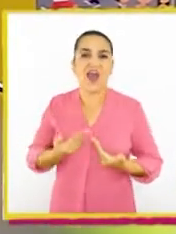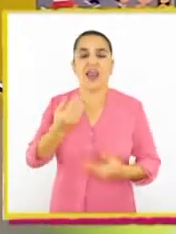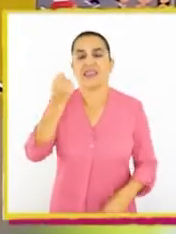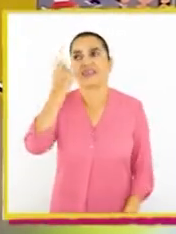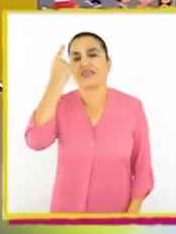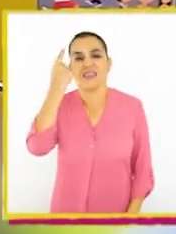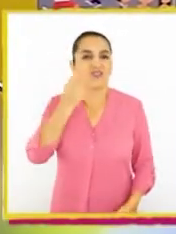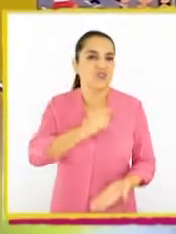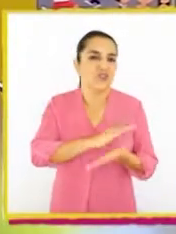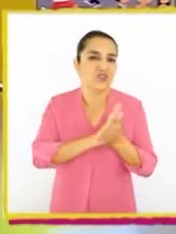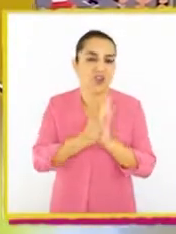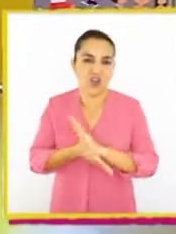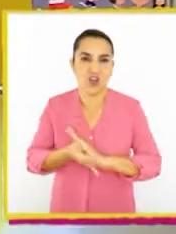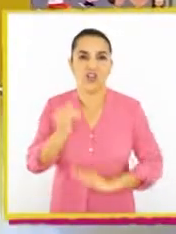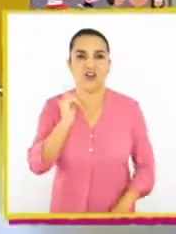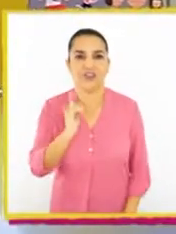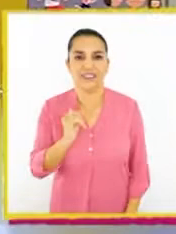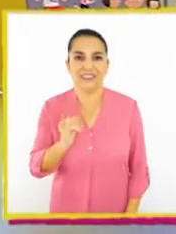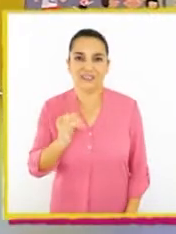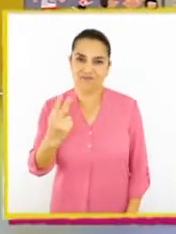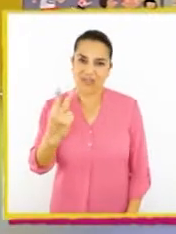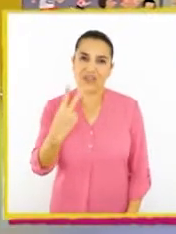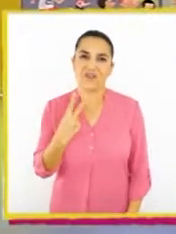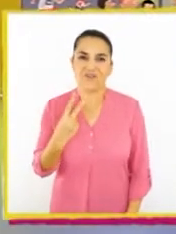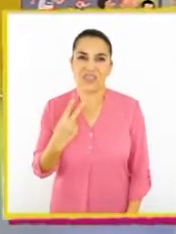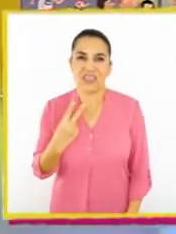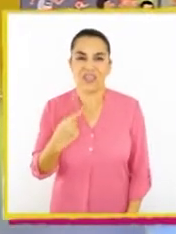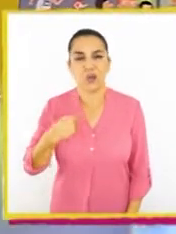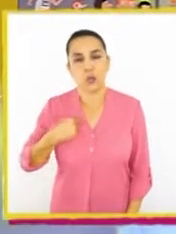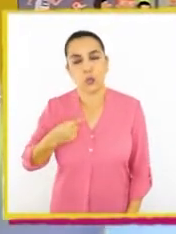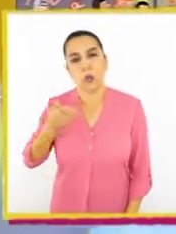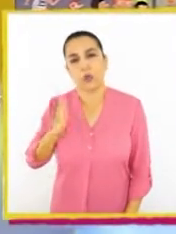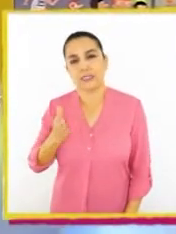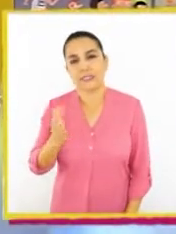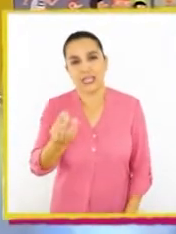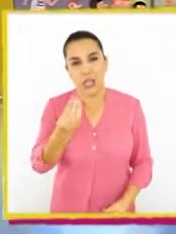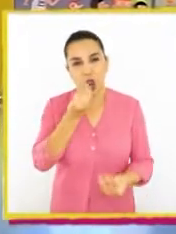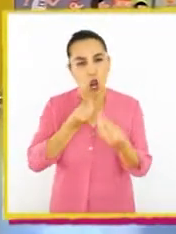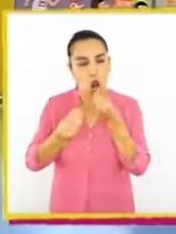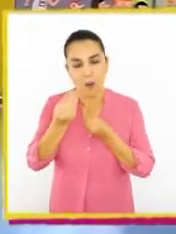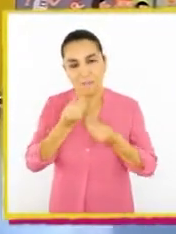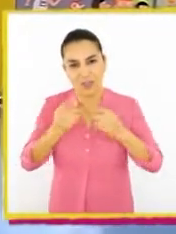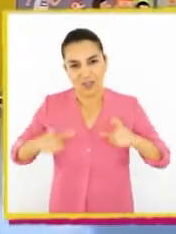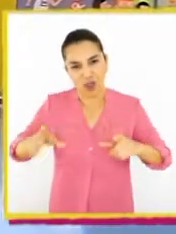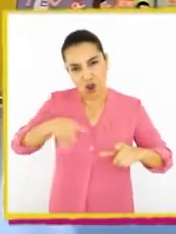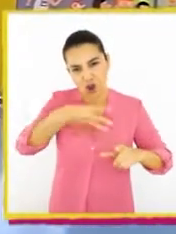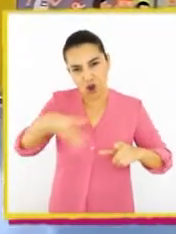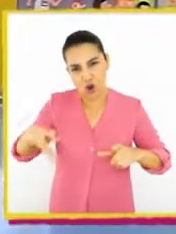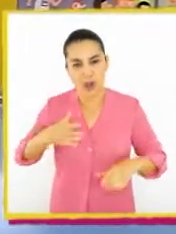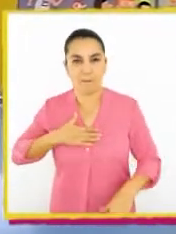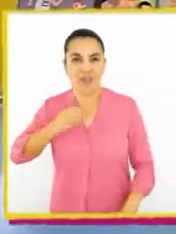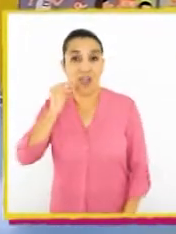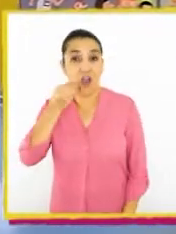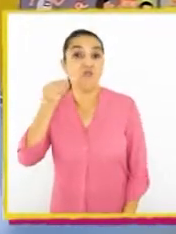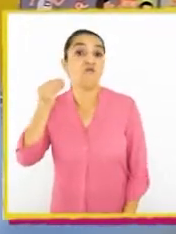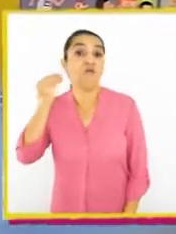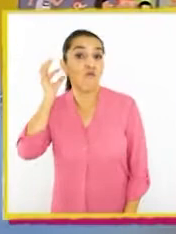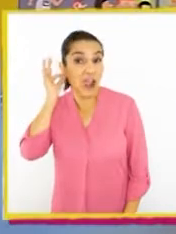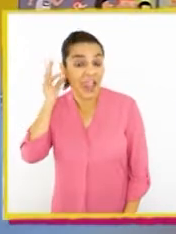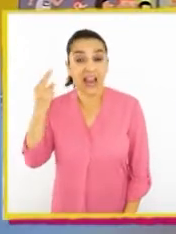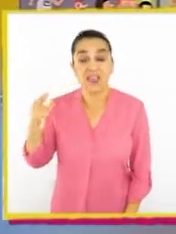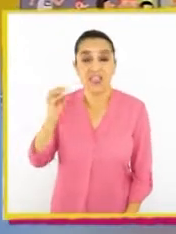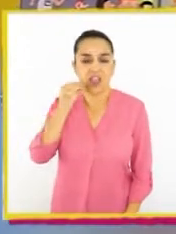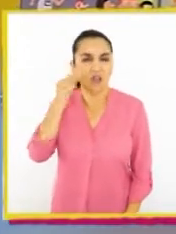ahora entiendo todo, ¿sí? Y me pillaron. Yo sigo comiendo el kuchen de mi bisabuela. Eso